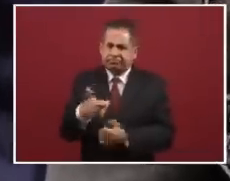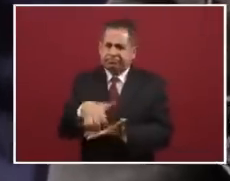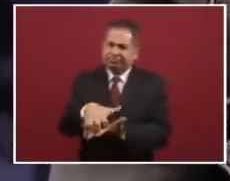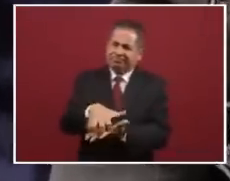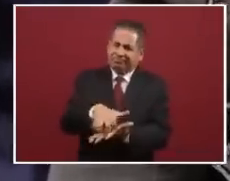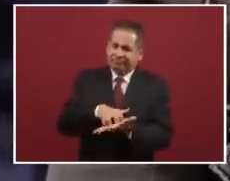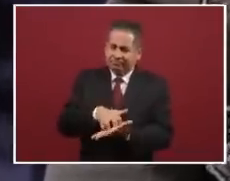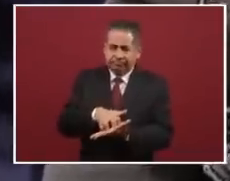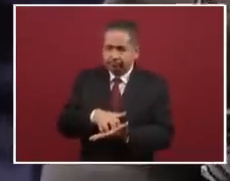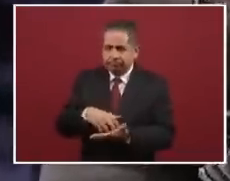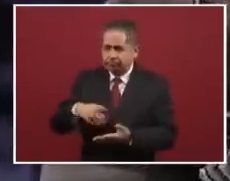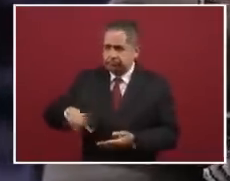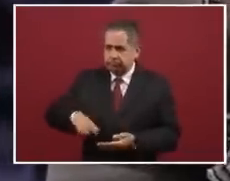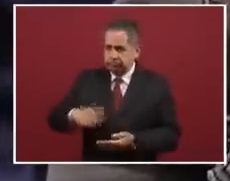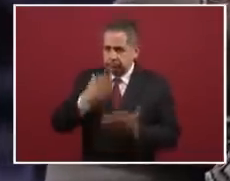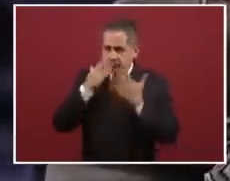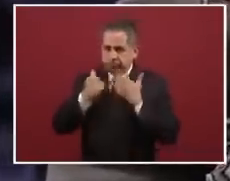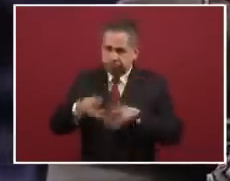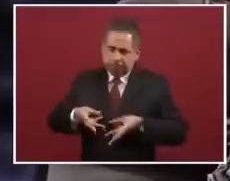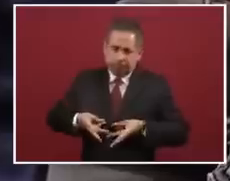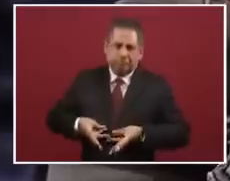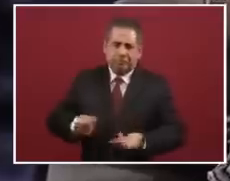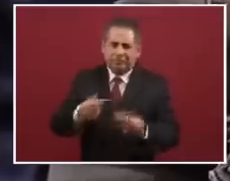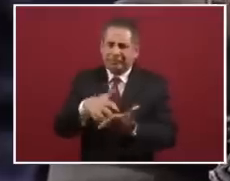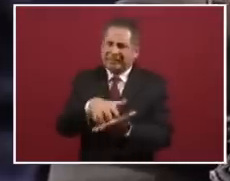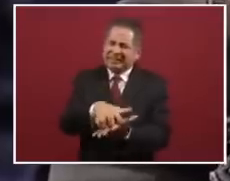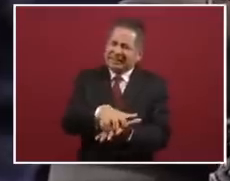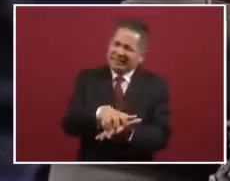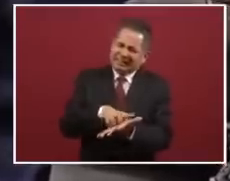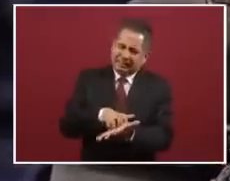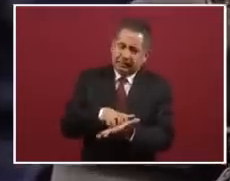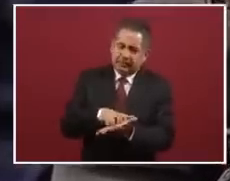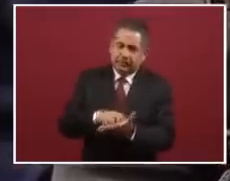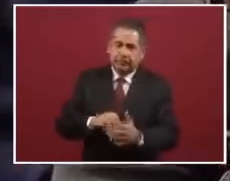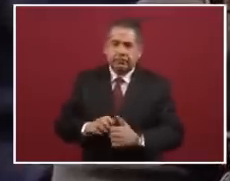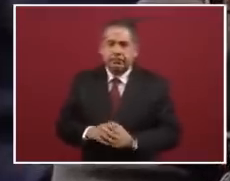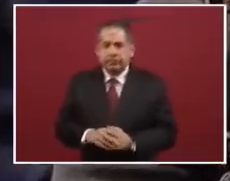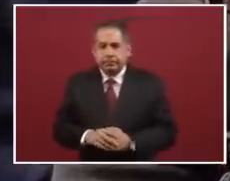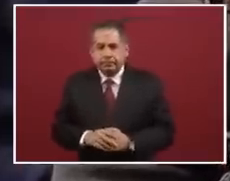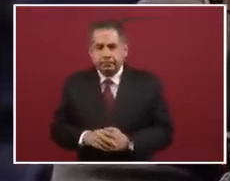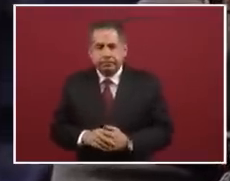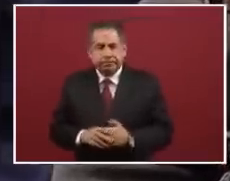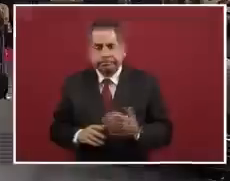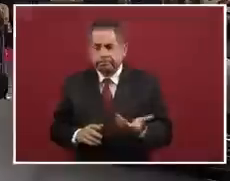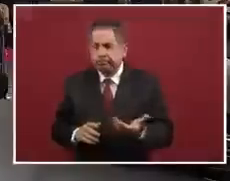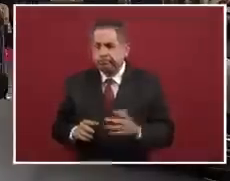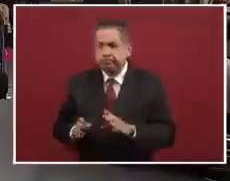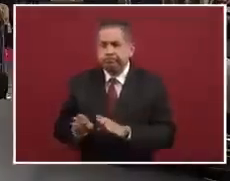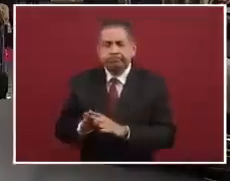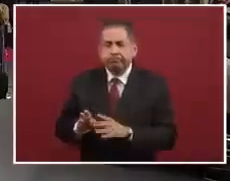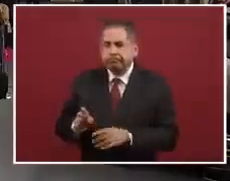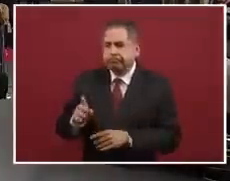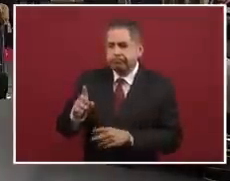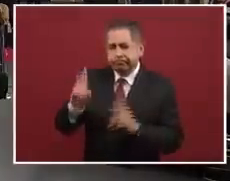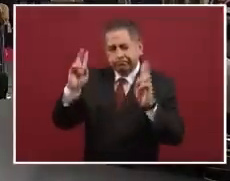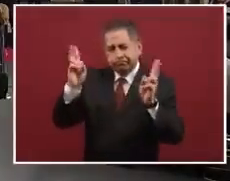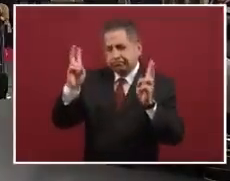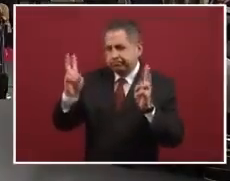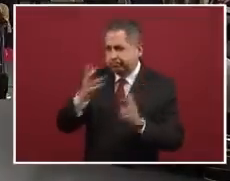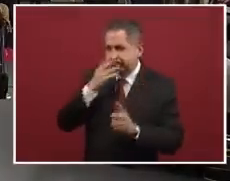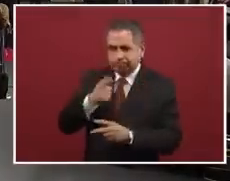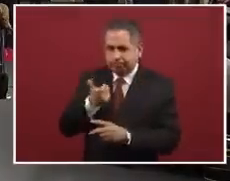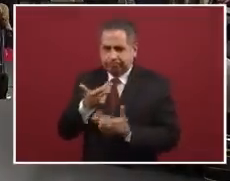pues, si no anoréxico, muy flaquito? Problemas de alimentación. Problemas, por llamarla de alguna